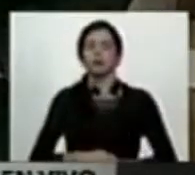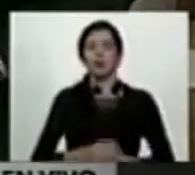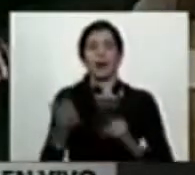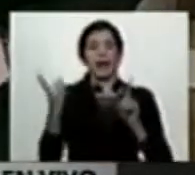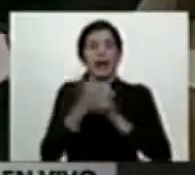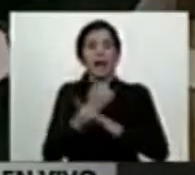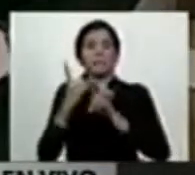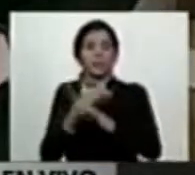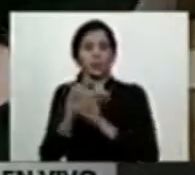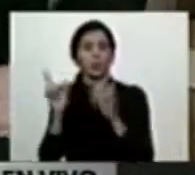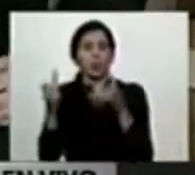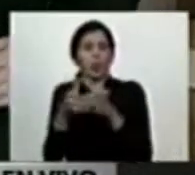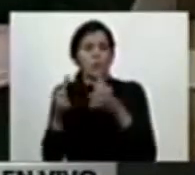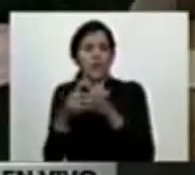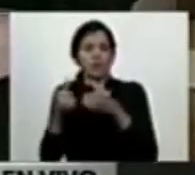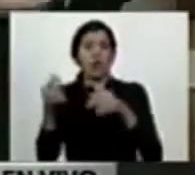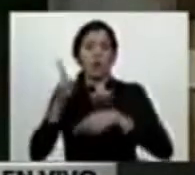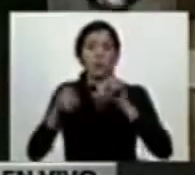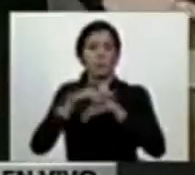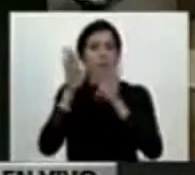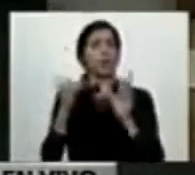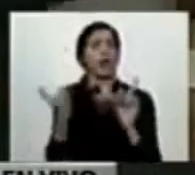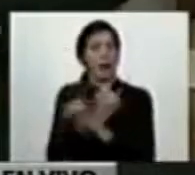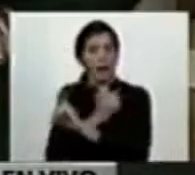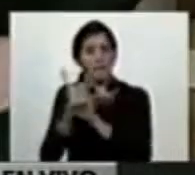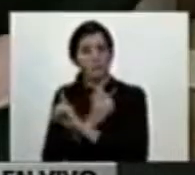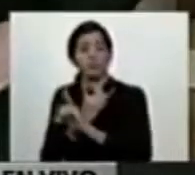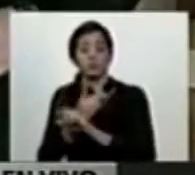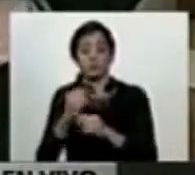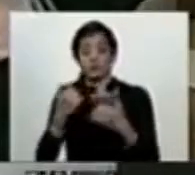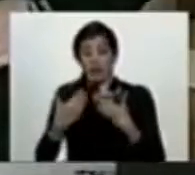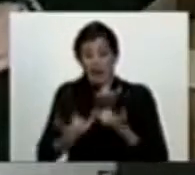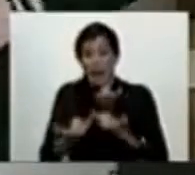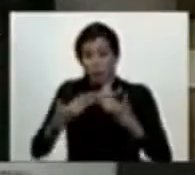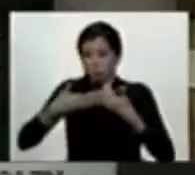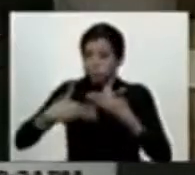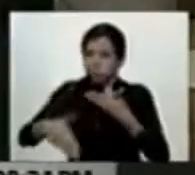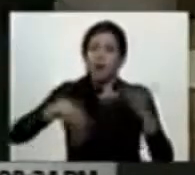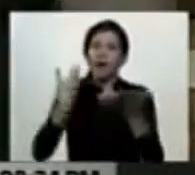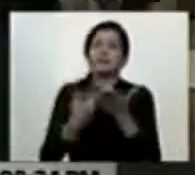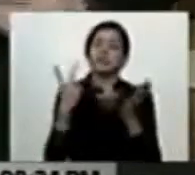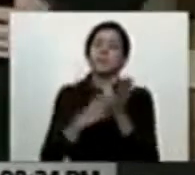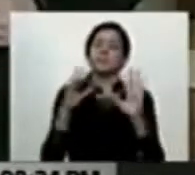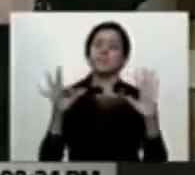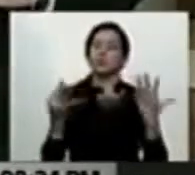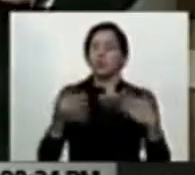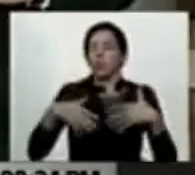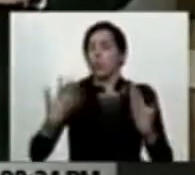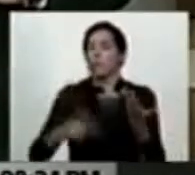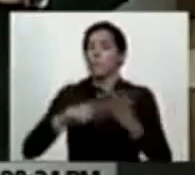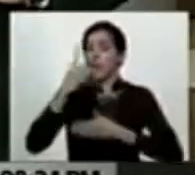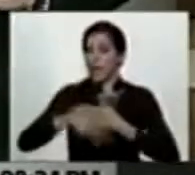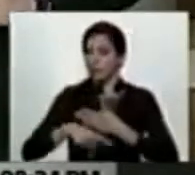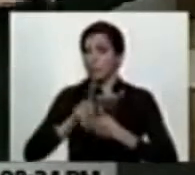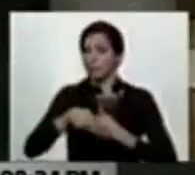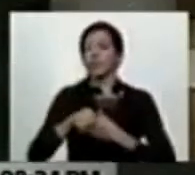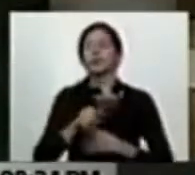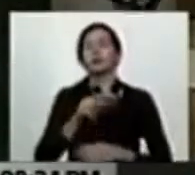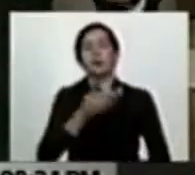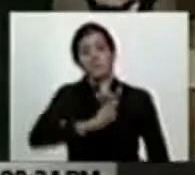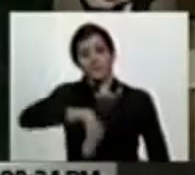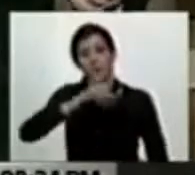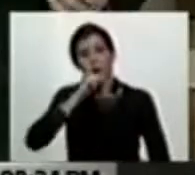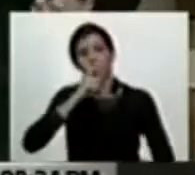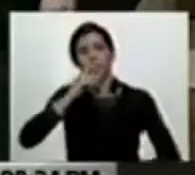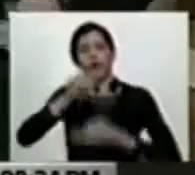gabinete ministerial y, por supuesto, los planes de aquí al año 2018. Seguidamente, el jefe del Estado venezolano